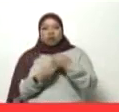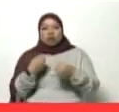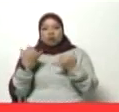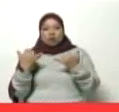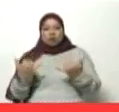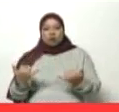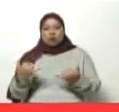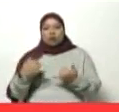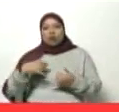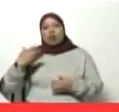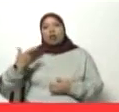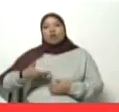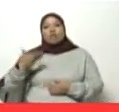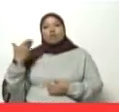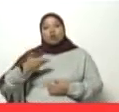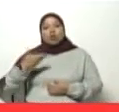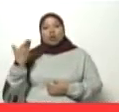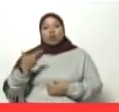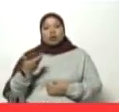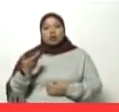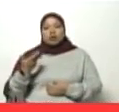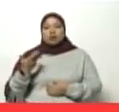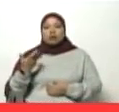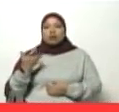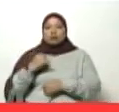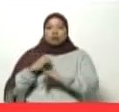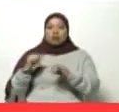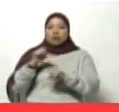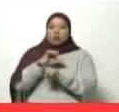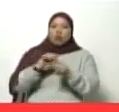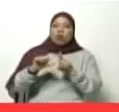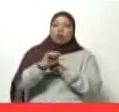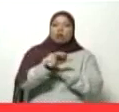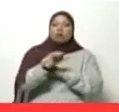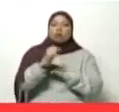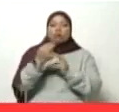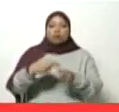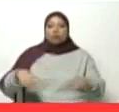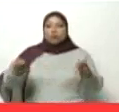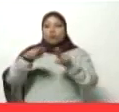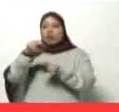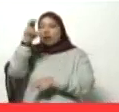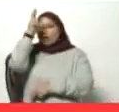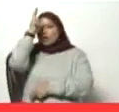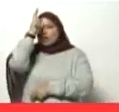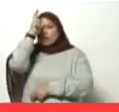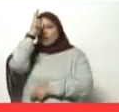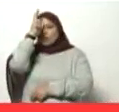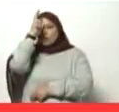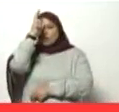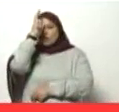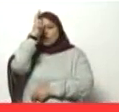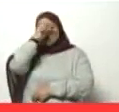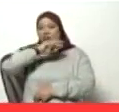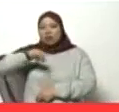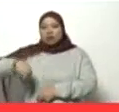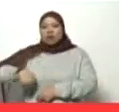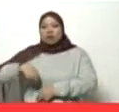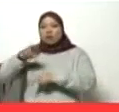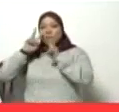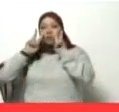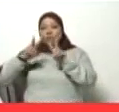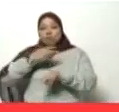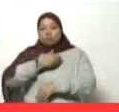ahora cobra mucha importancia la cumbre del clima de la ONU allá en Egipto. Hemos visto a nuestro presidente Nicolás Maduro